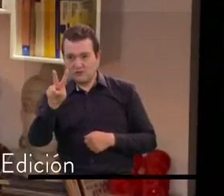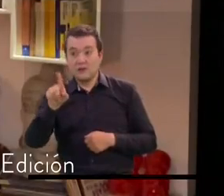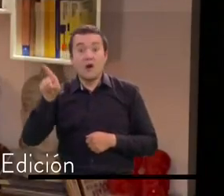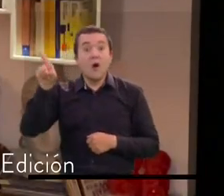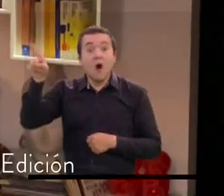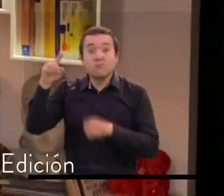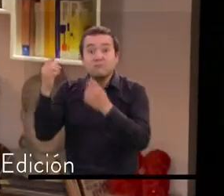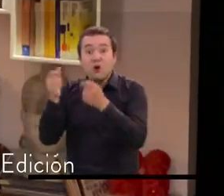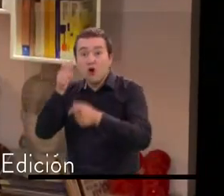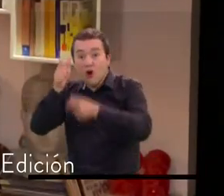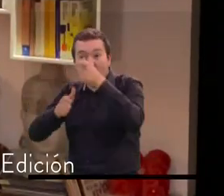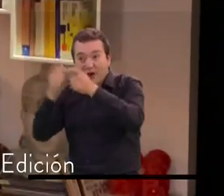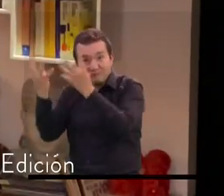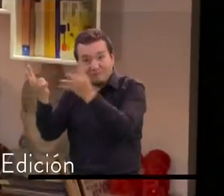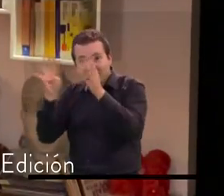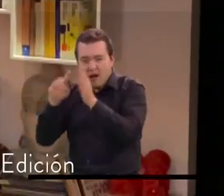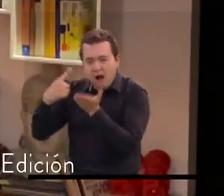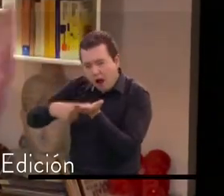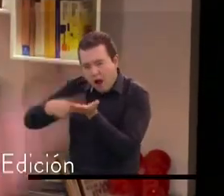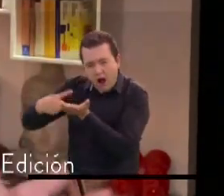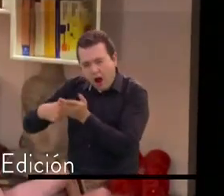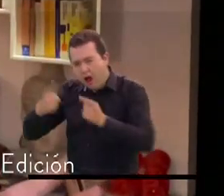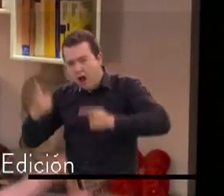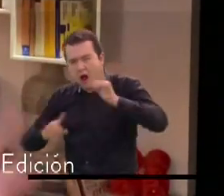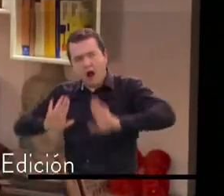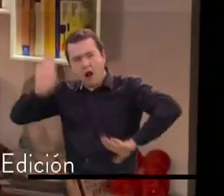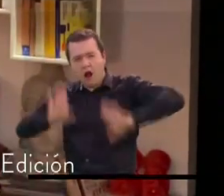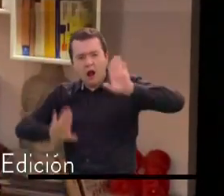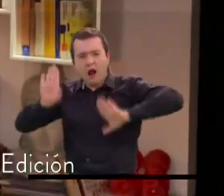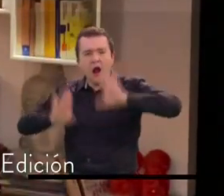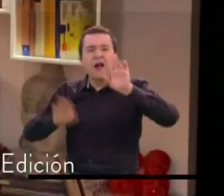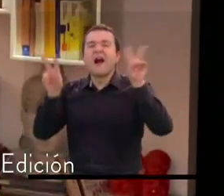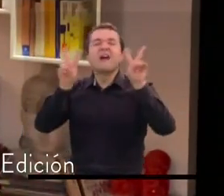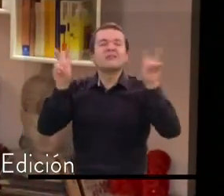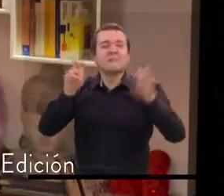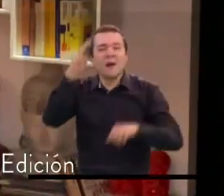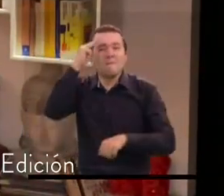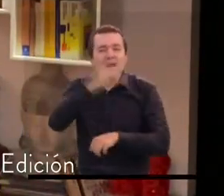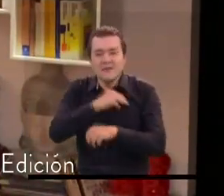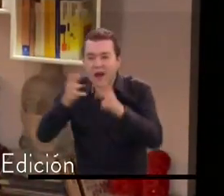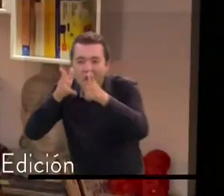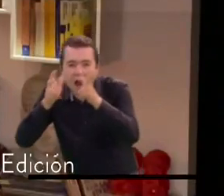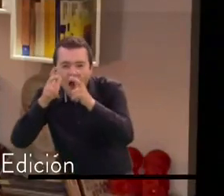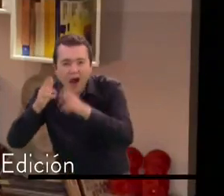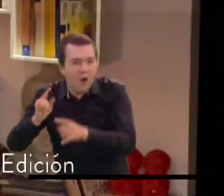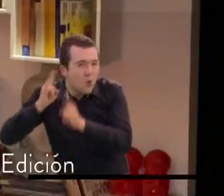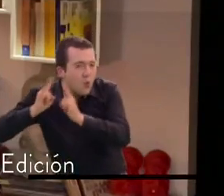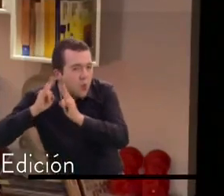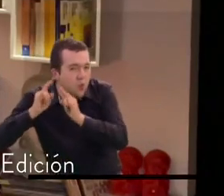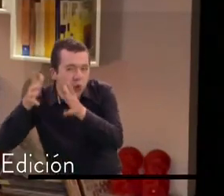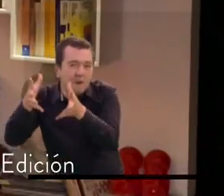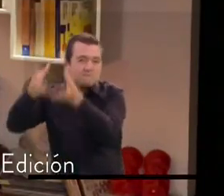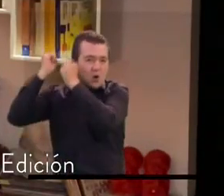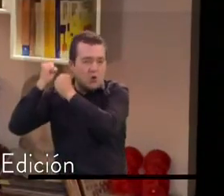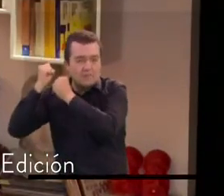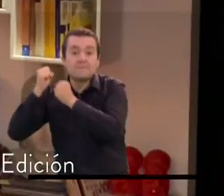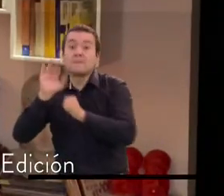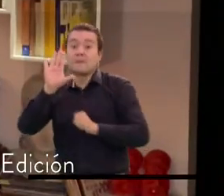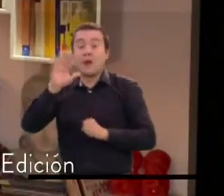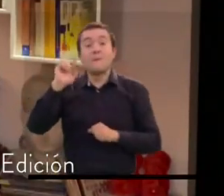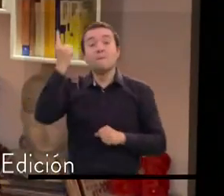los perfilamientos hechos por la inteligencia militar. Sectores afines al gobierno y a la oposición se enfrentaron echándose la culpa sobre